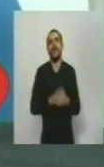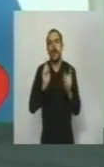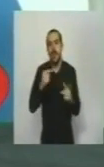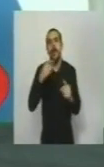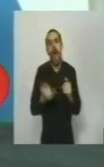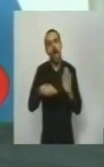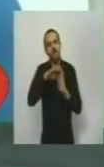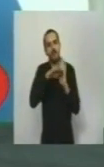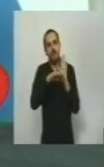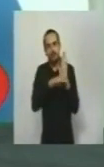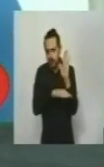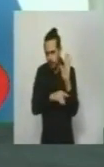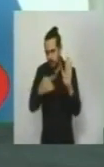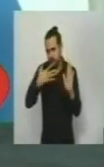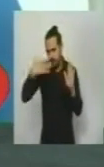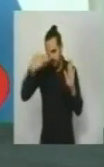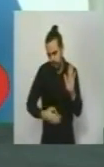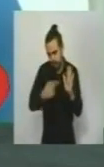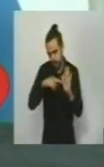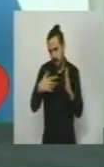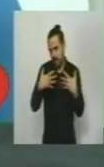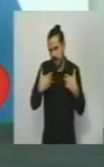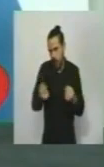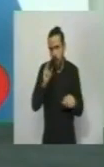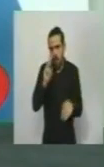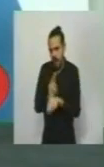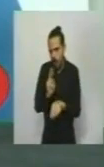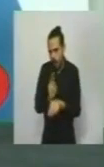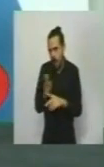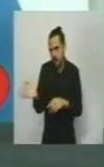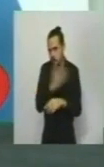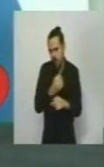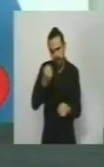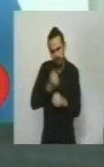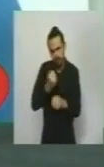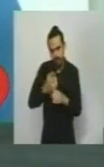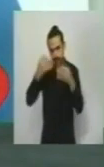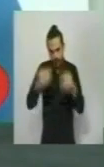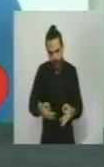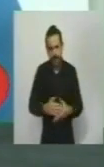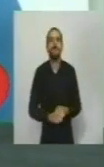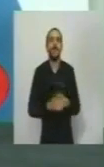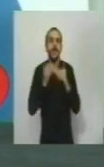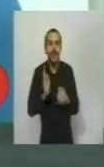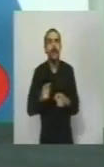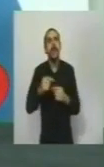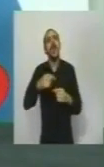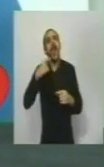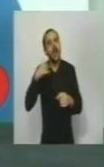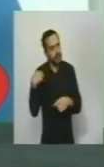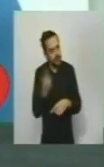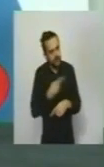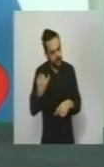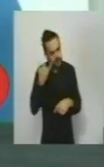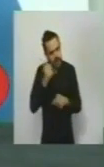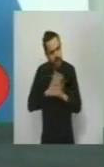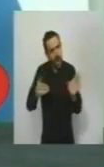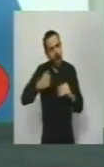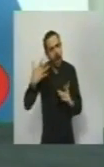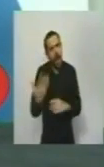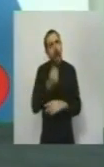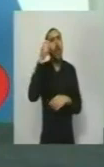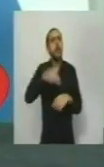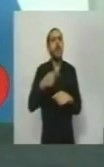nuestras obligaciones. Y quiero anticipar fundamentalmente el recupero de trámites nuevos y dejar como